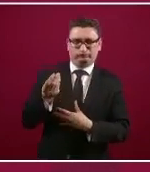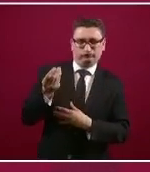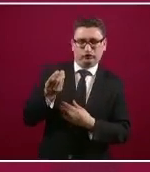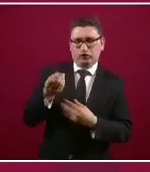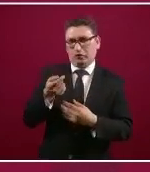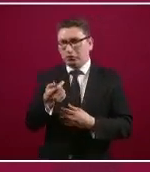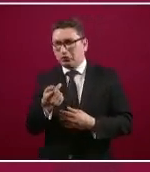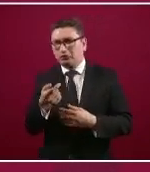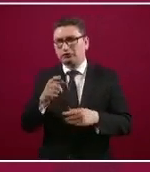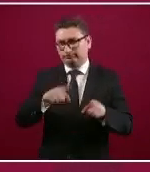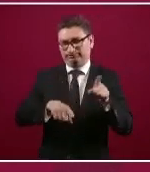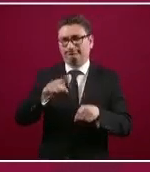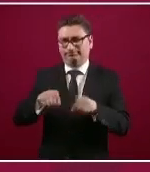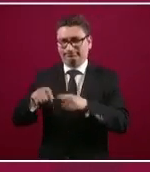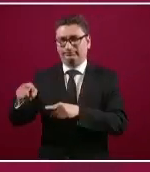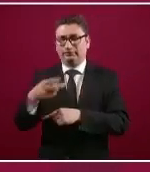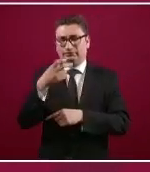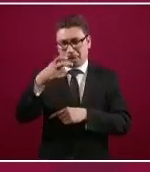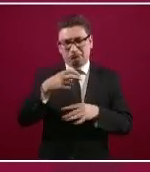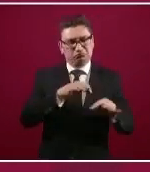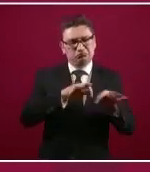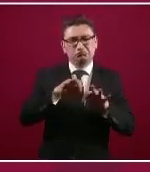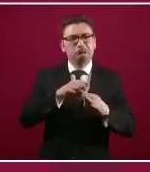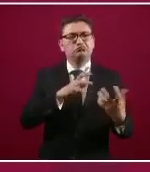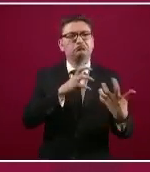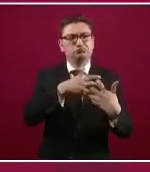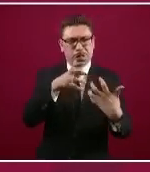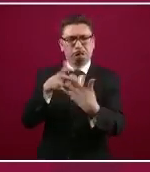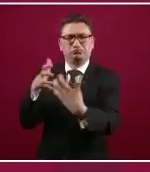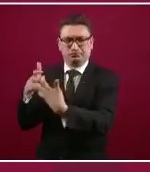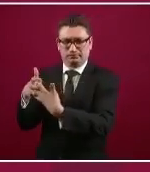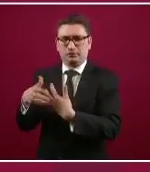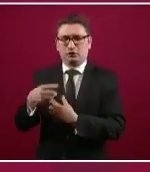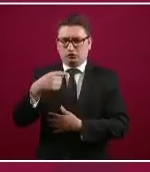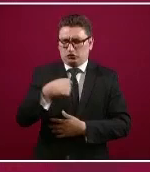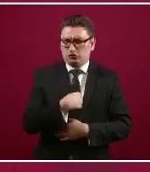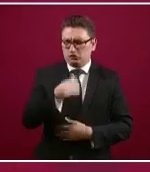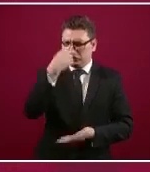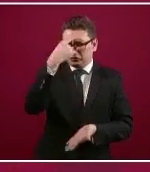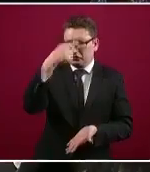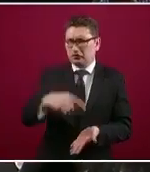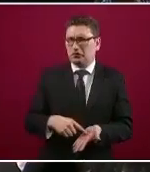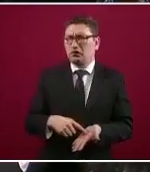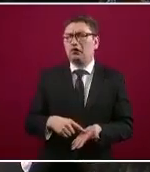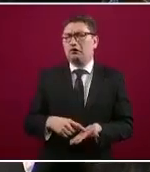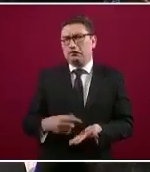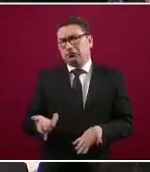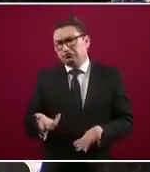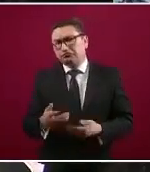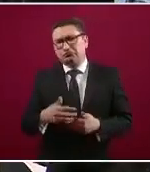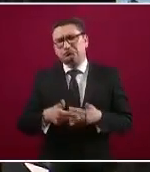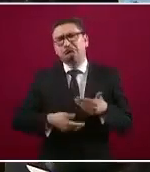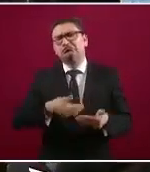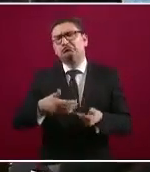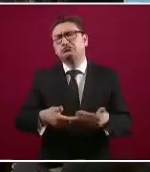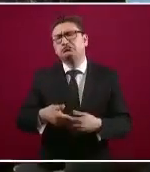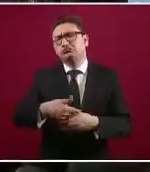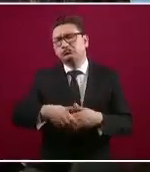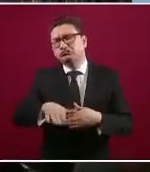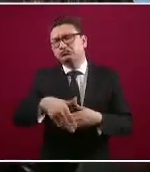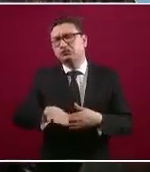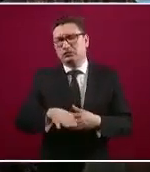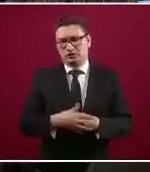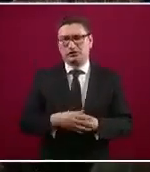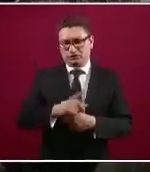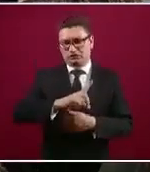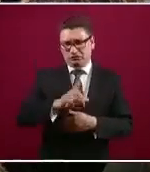Así se está trabajando. Yo creo que en unos días más